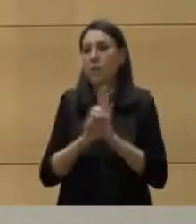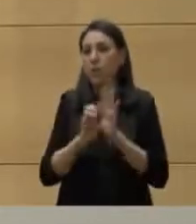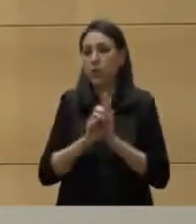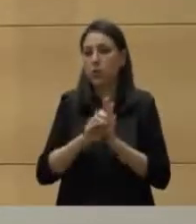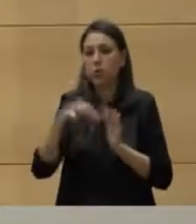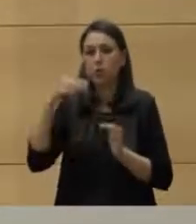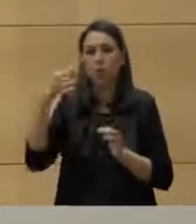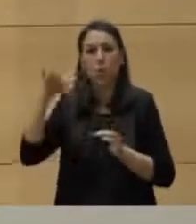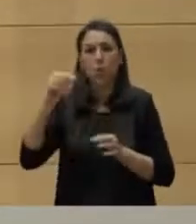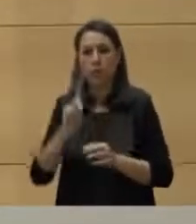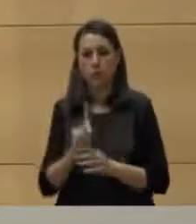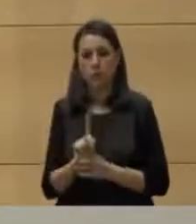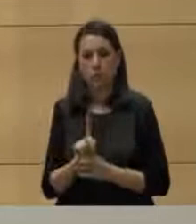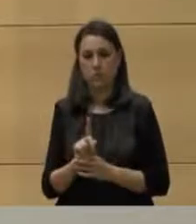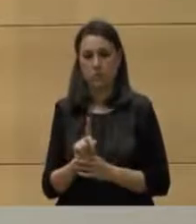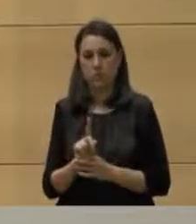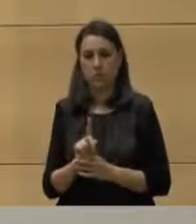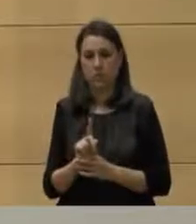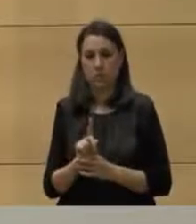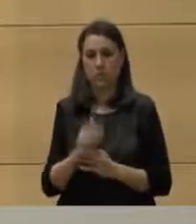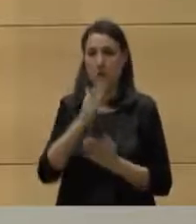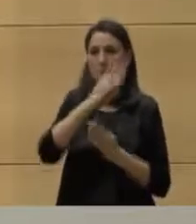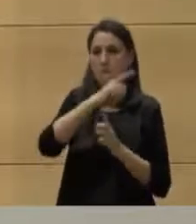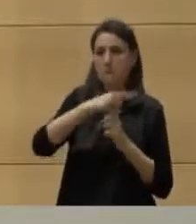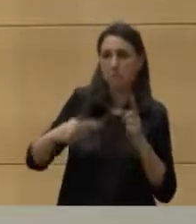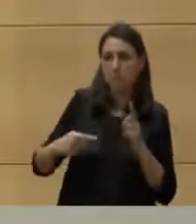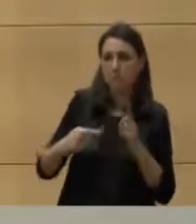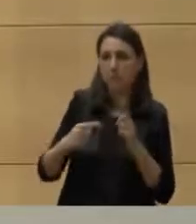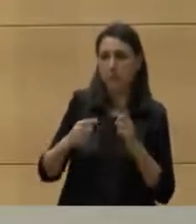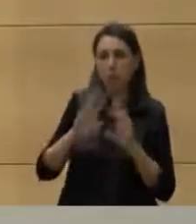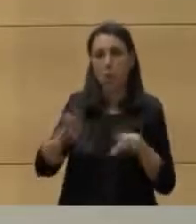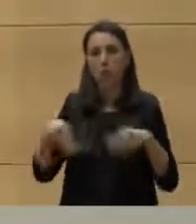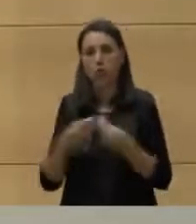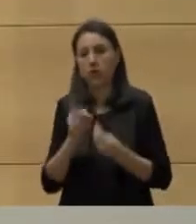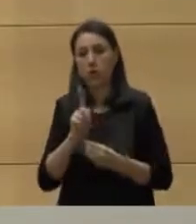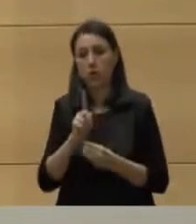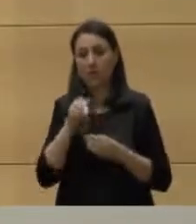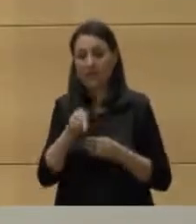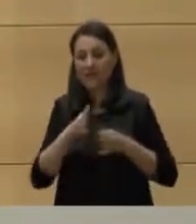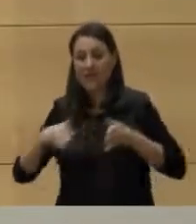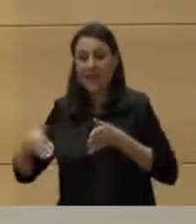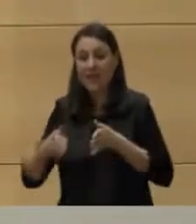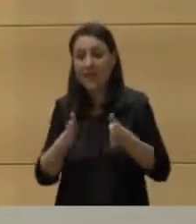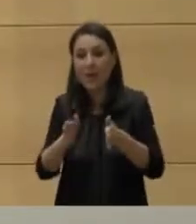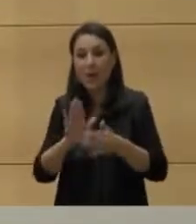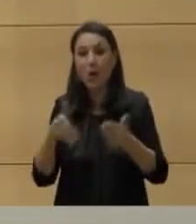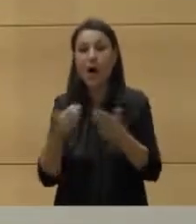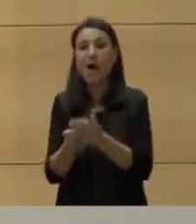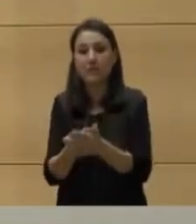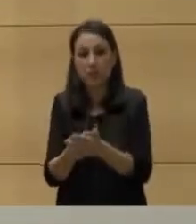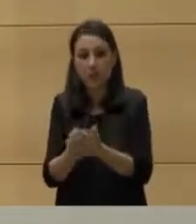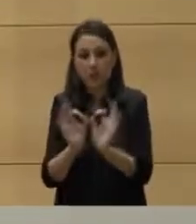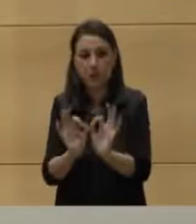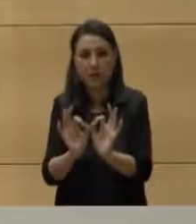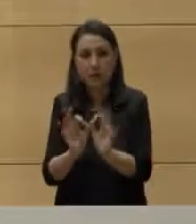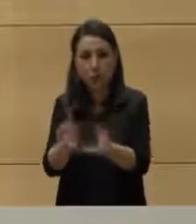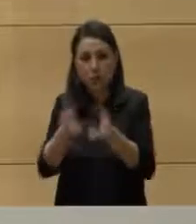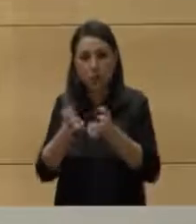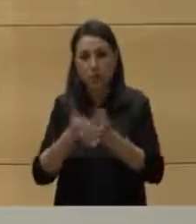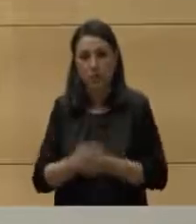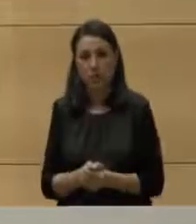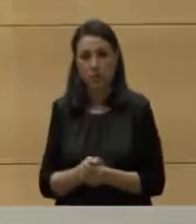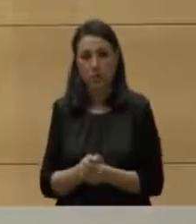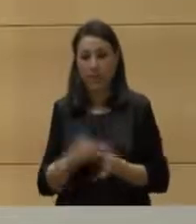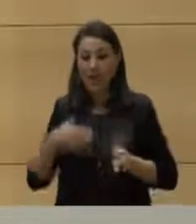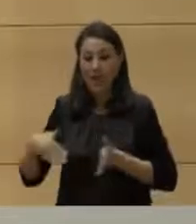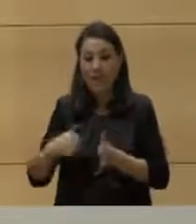Constitución, parcial o total, sino el camino que lleva a ella. El camino que